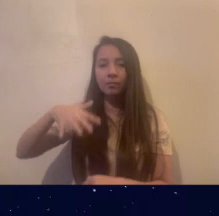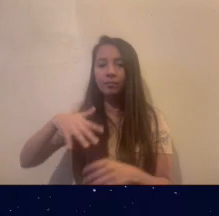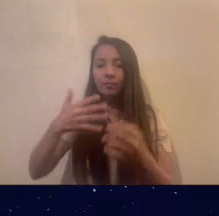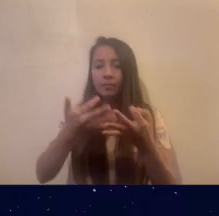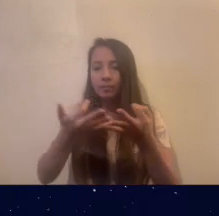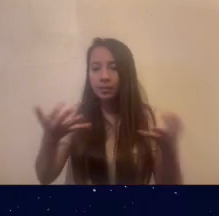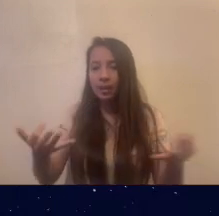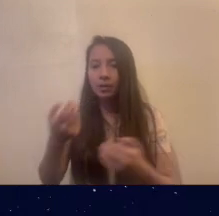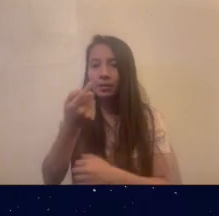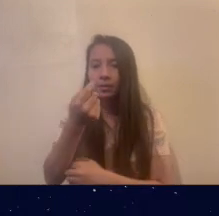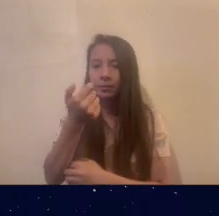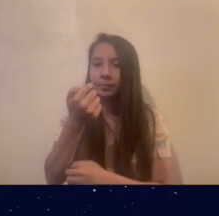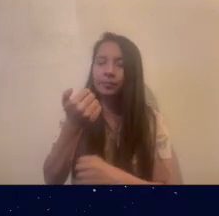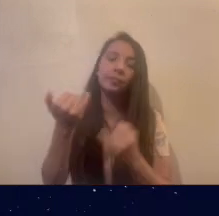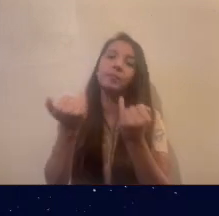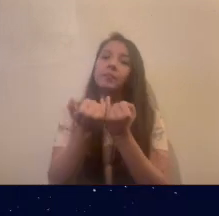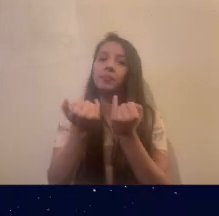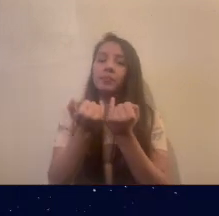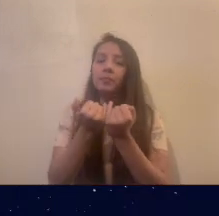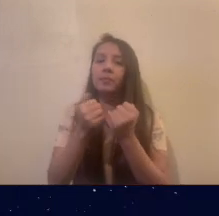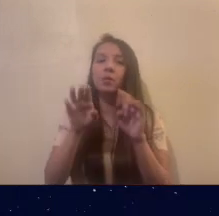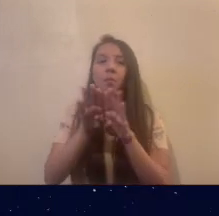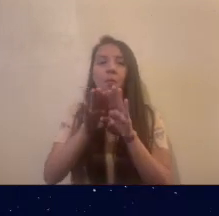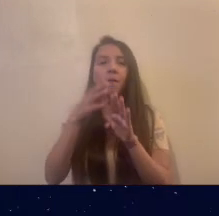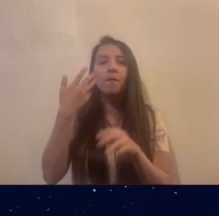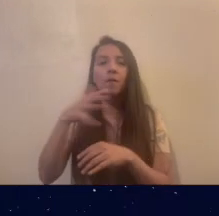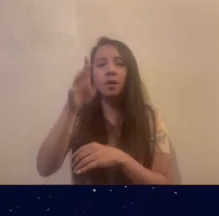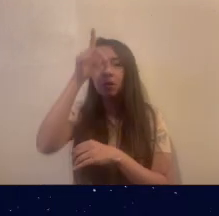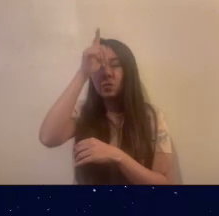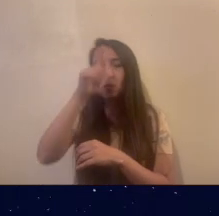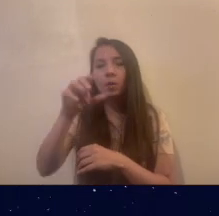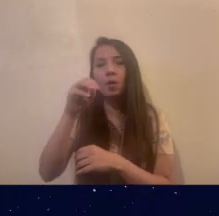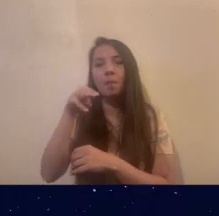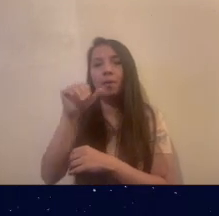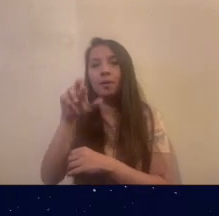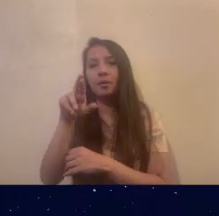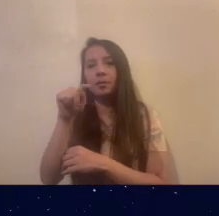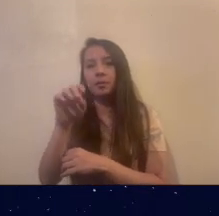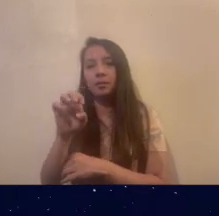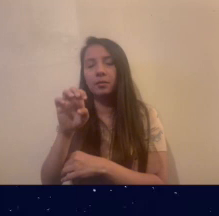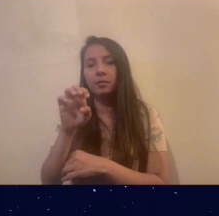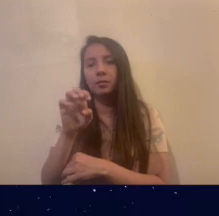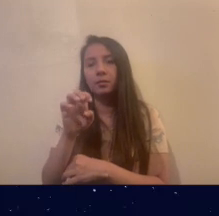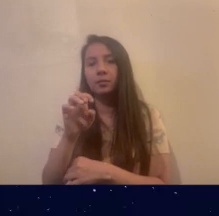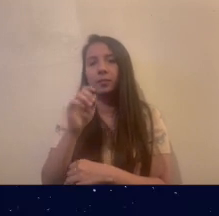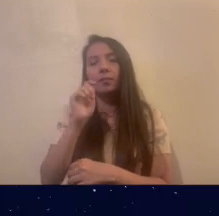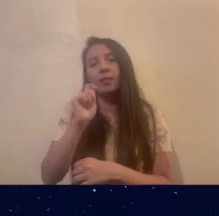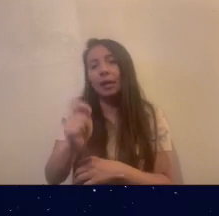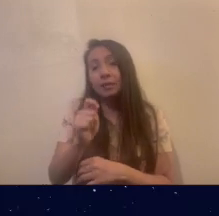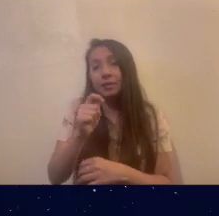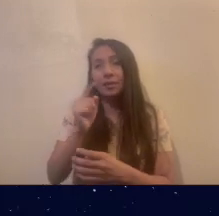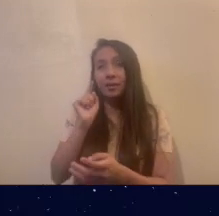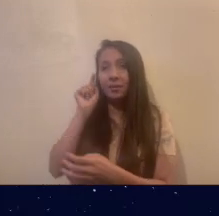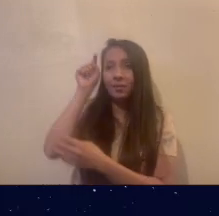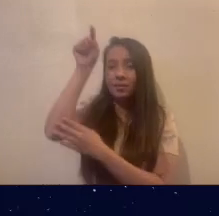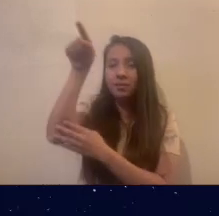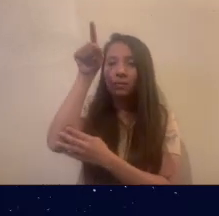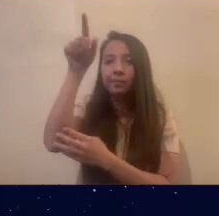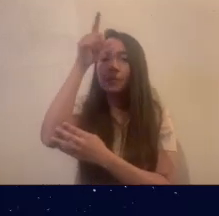sustratos parecidos a lo que sería la composición de la Luna o de Marte. no es que uno va a ir a